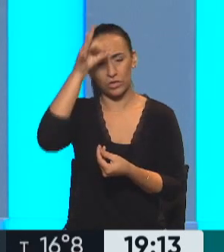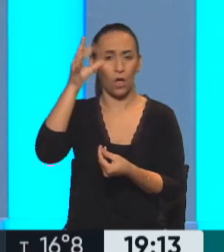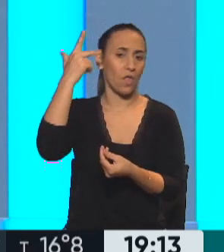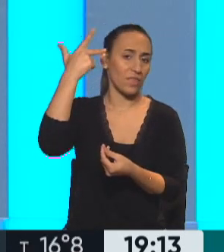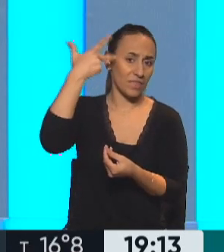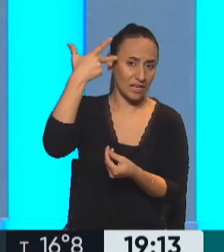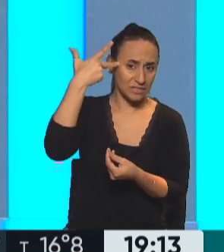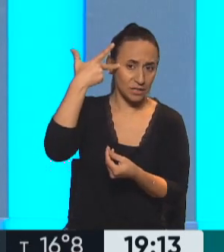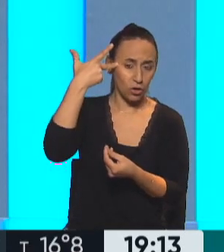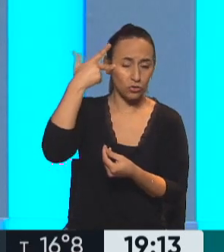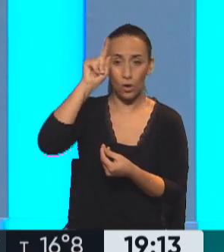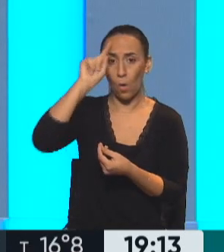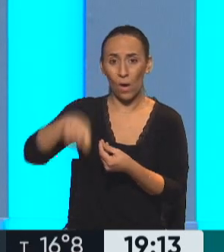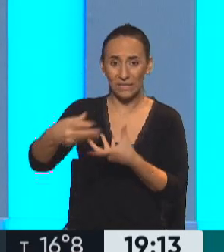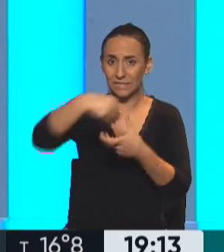18,